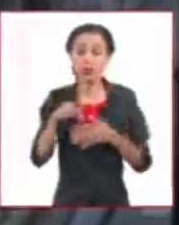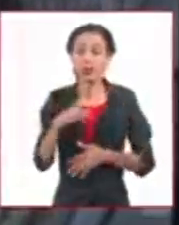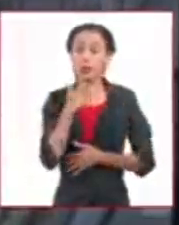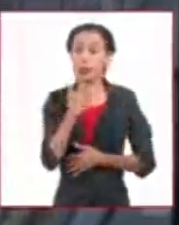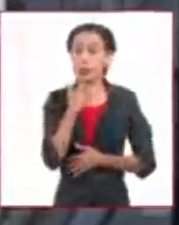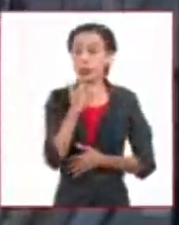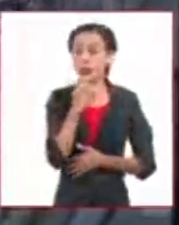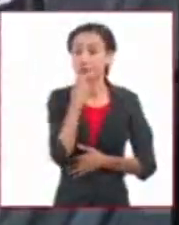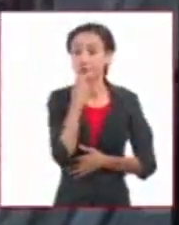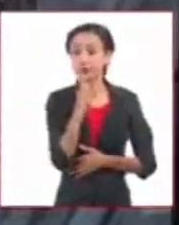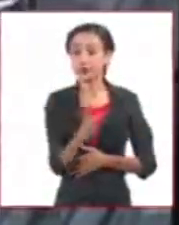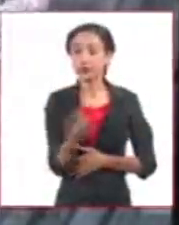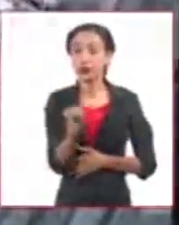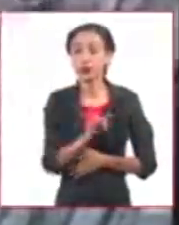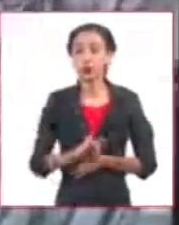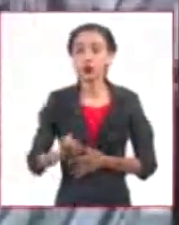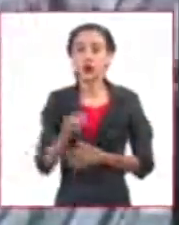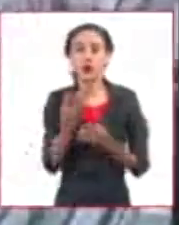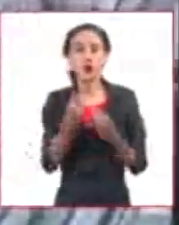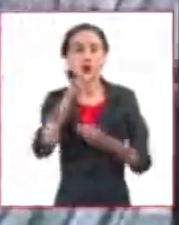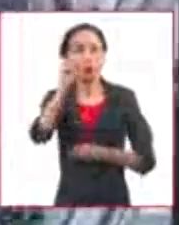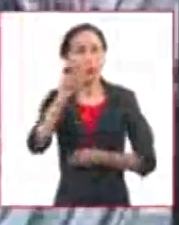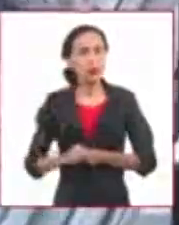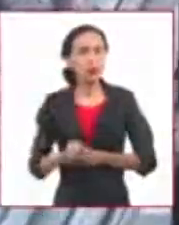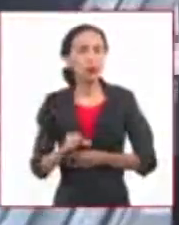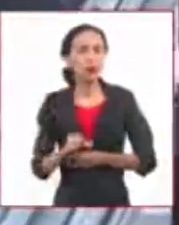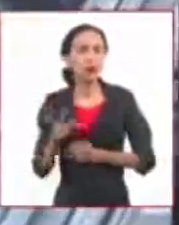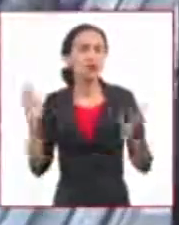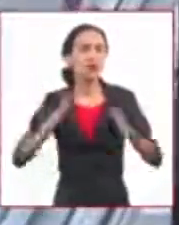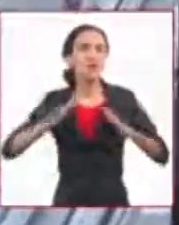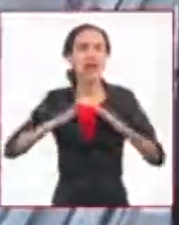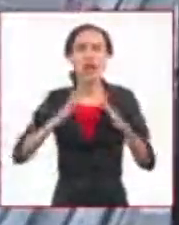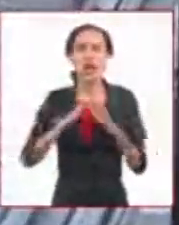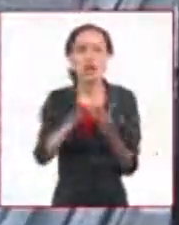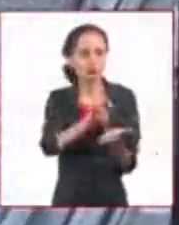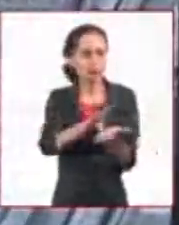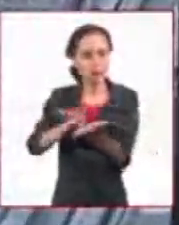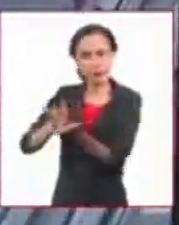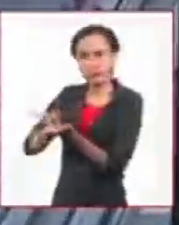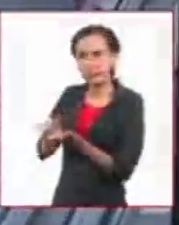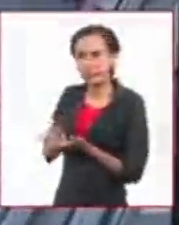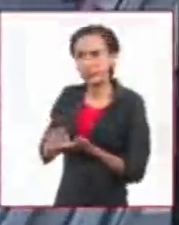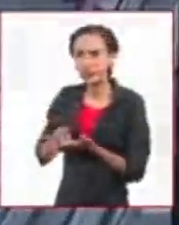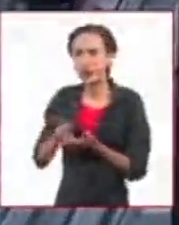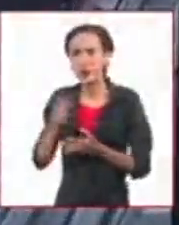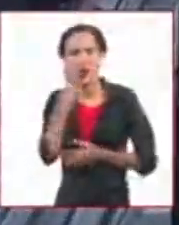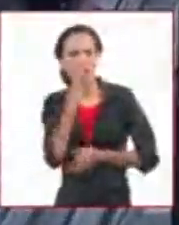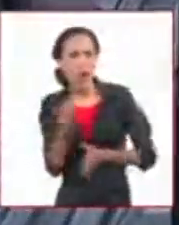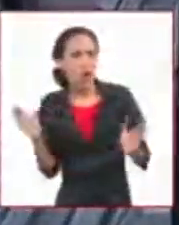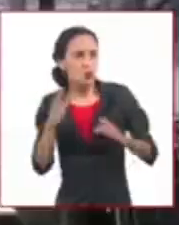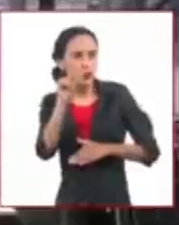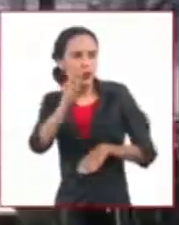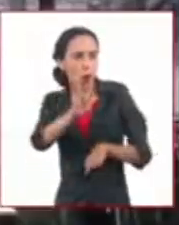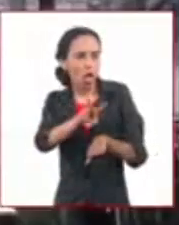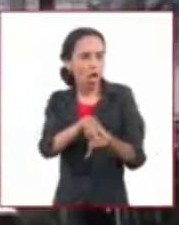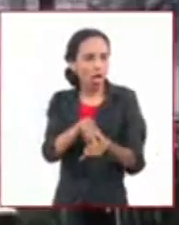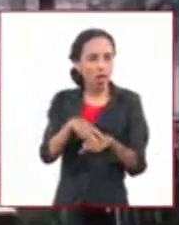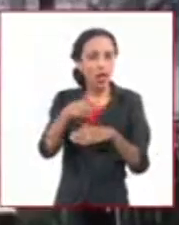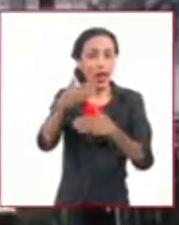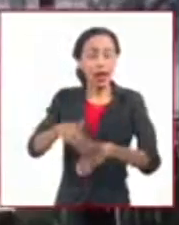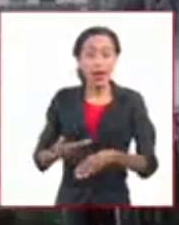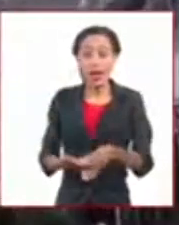el desalojo de un gran número de personas sin hogar singular una imagen mucho más amable antes de la pandemia había